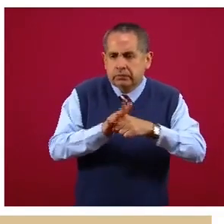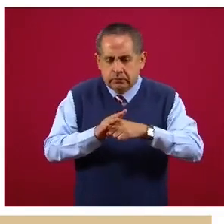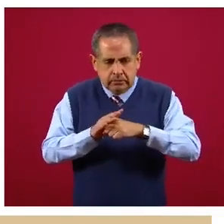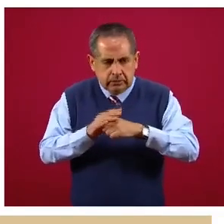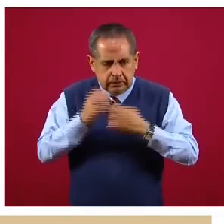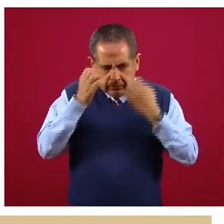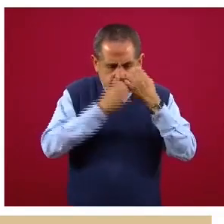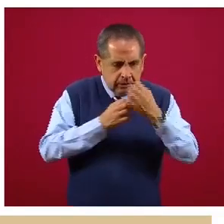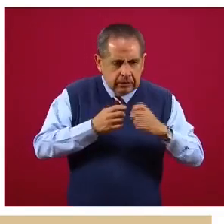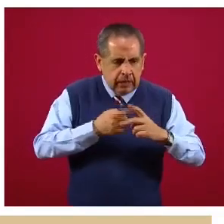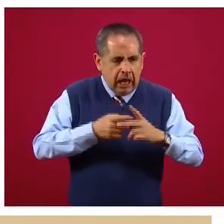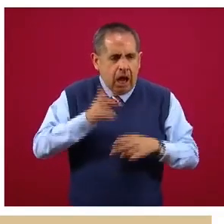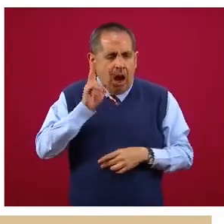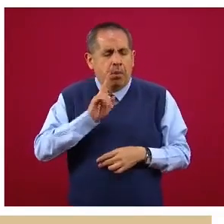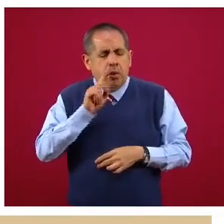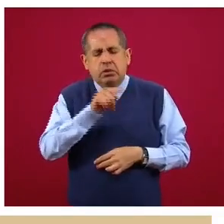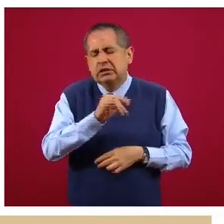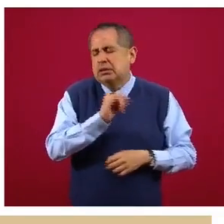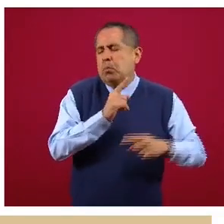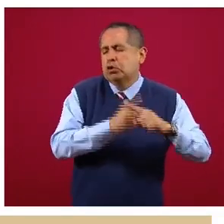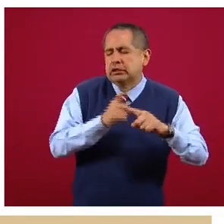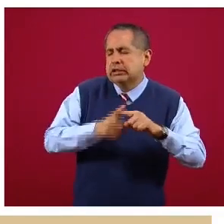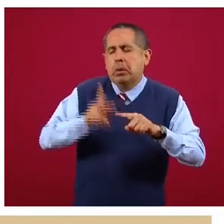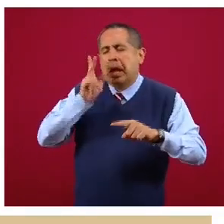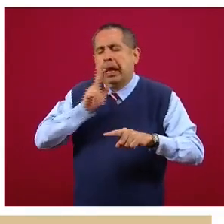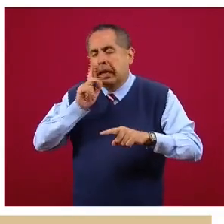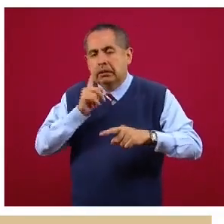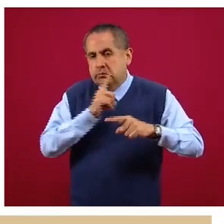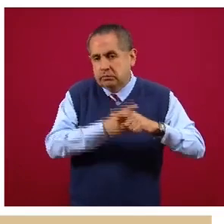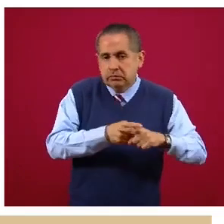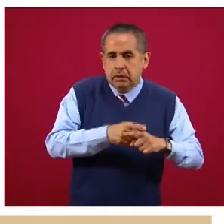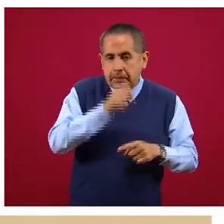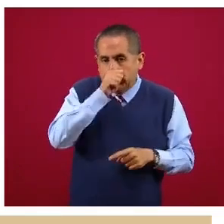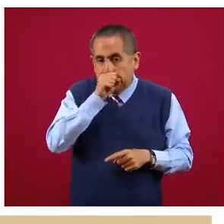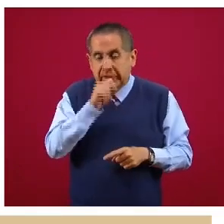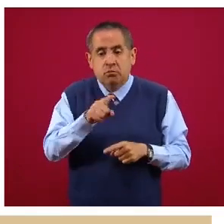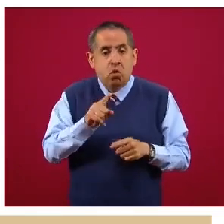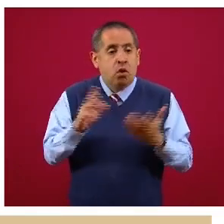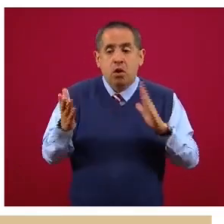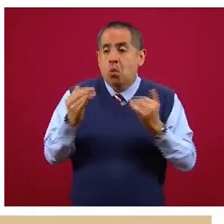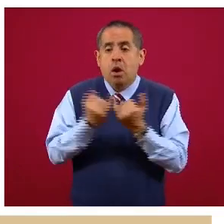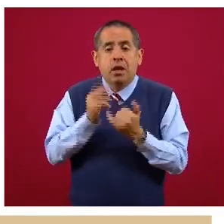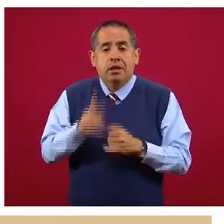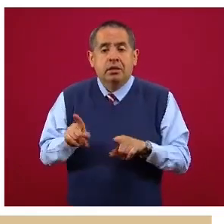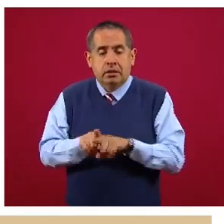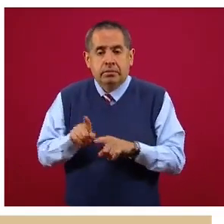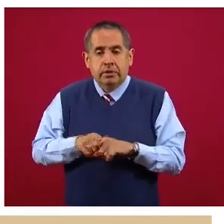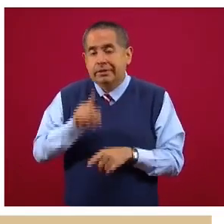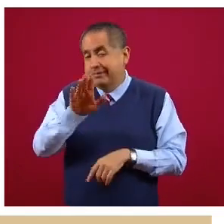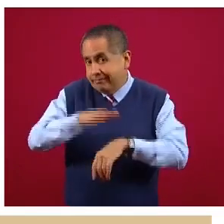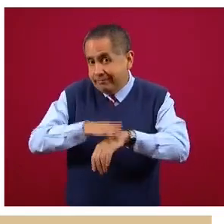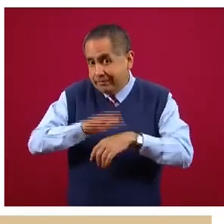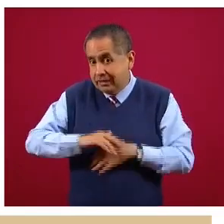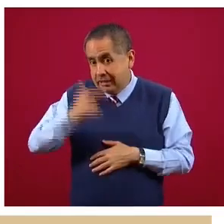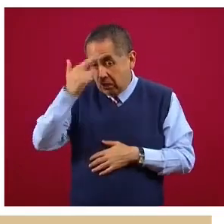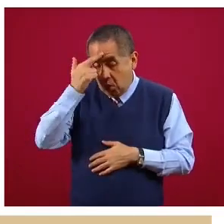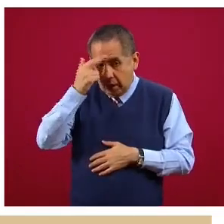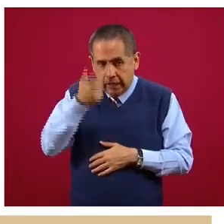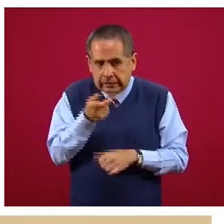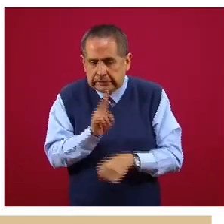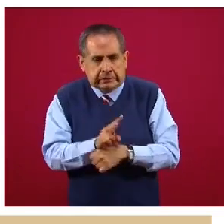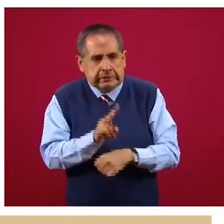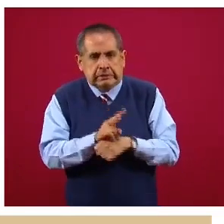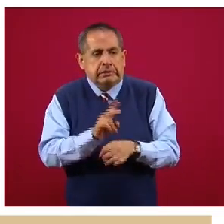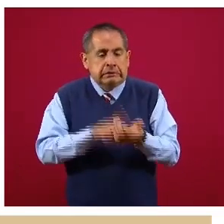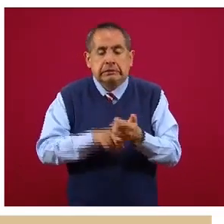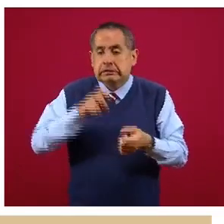el porcentaje de positividad. ¿Qué quiere decir esto? La señal es la misma, es muy parecida, pero para recordar que la vigilancia epidemiológica